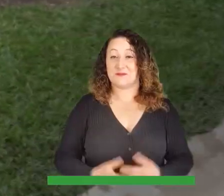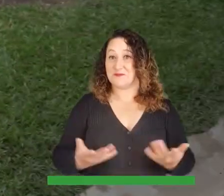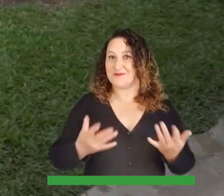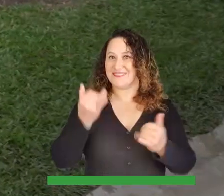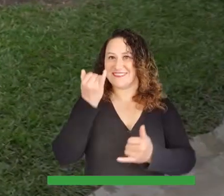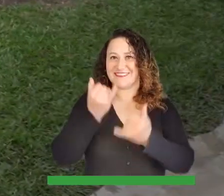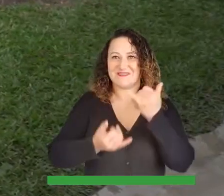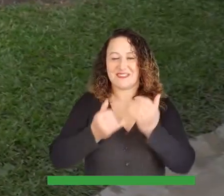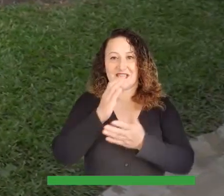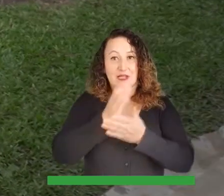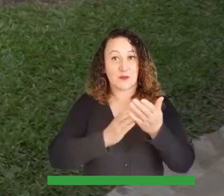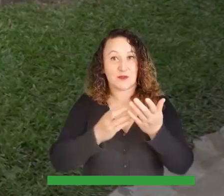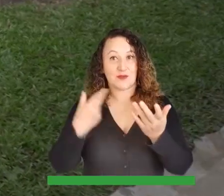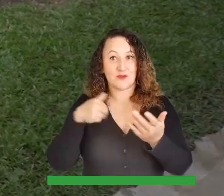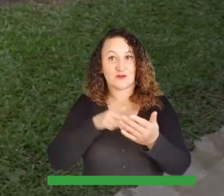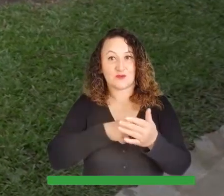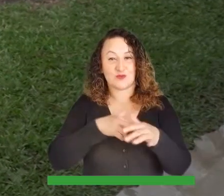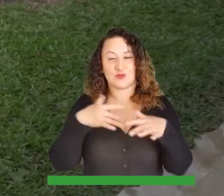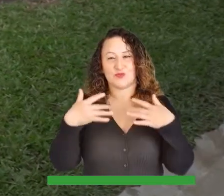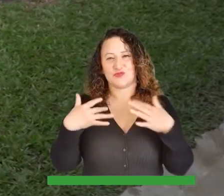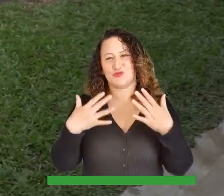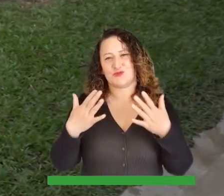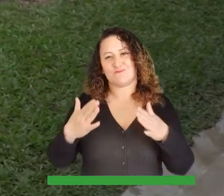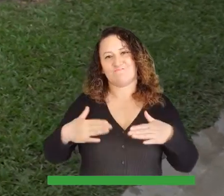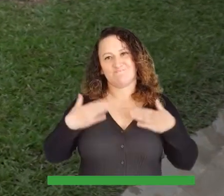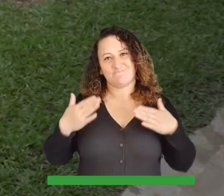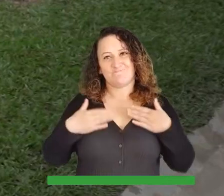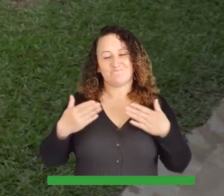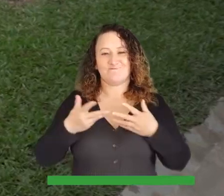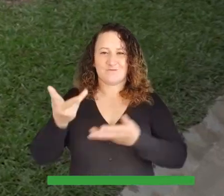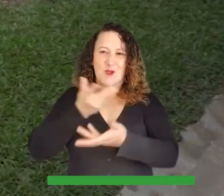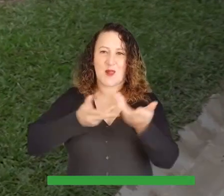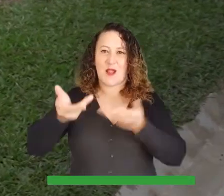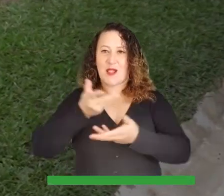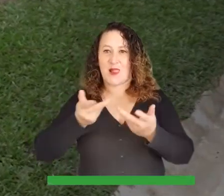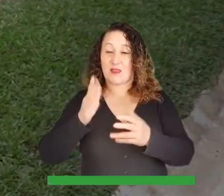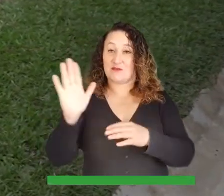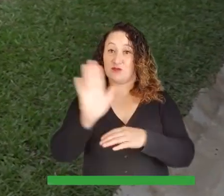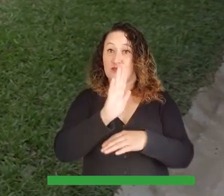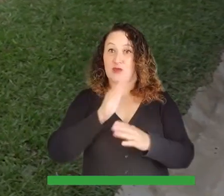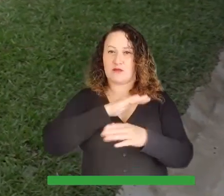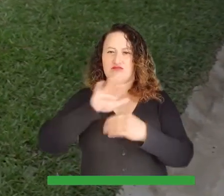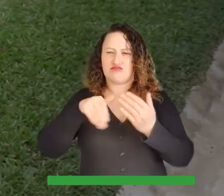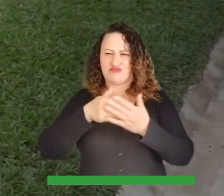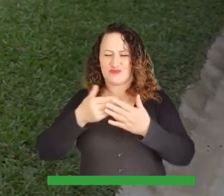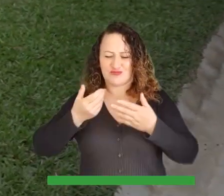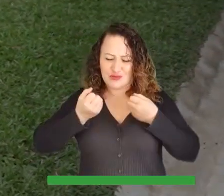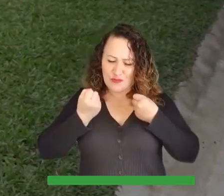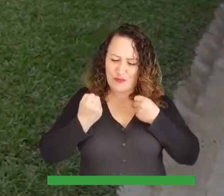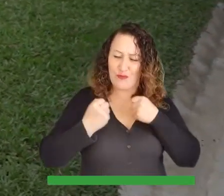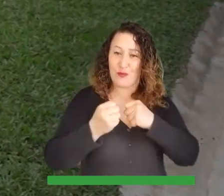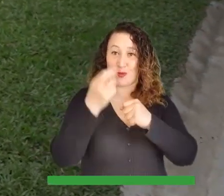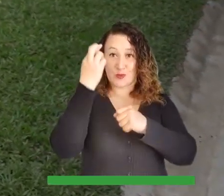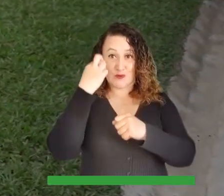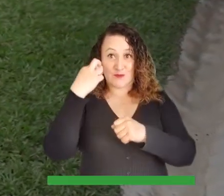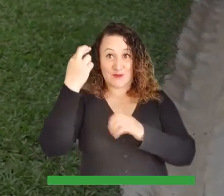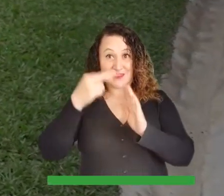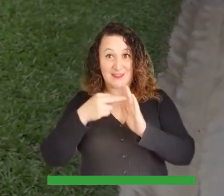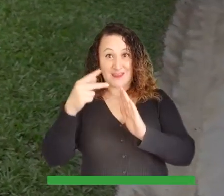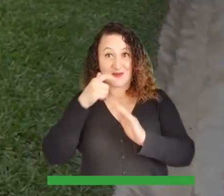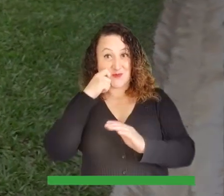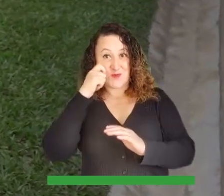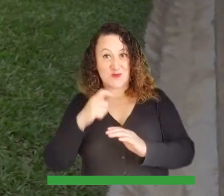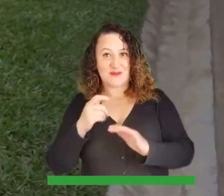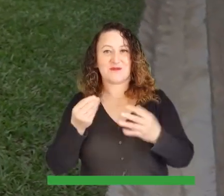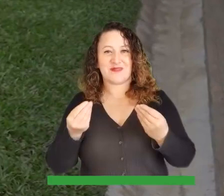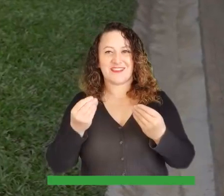Hemos llegado al final de este capítulo. Para nosotros ha sido un verdadero gusto compartir con ustedes todos nuestros esfuerzos profesionales, técnicos y